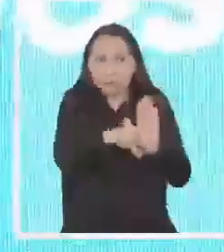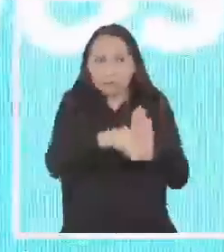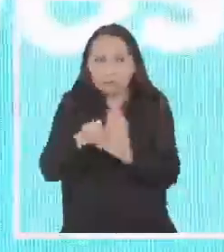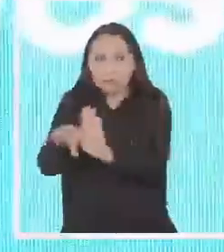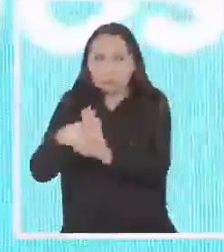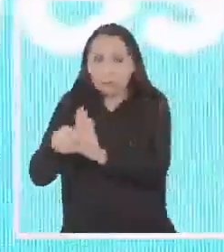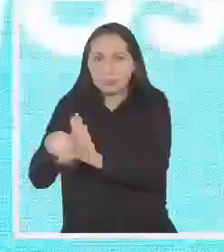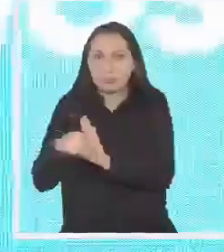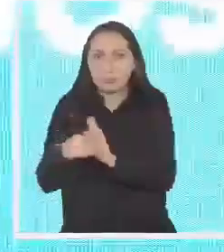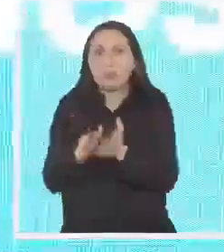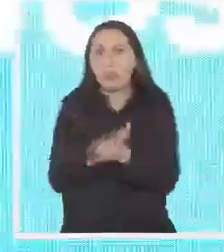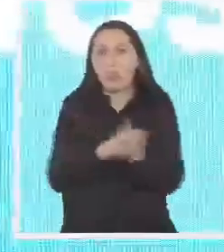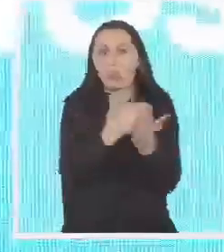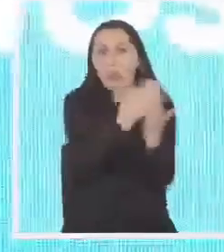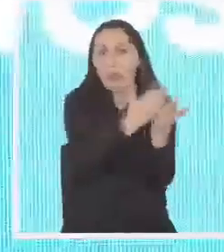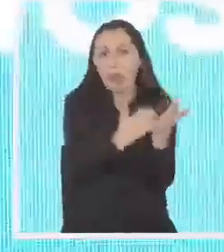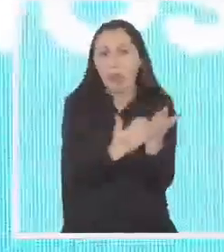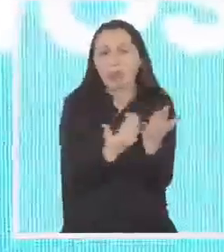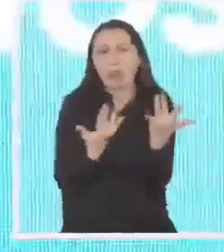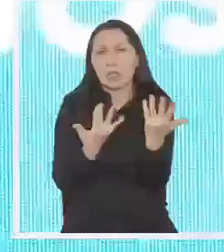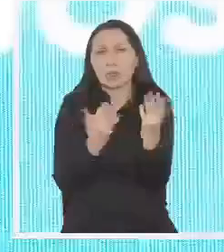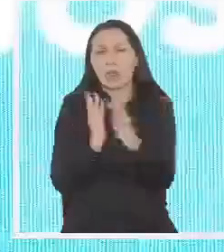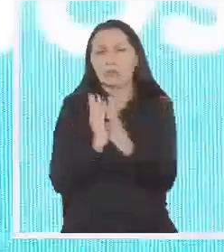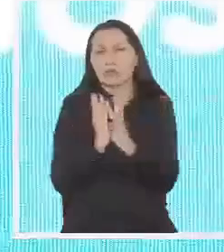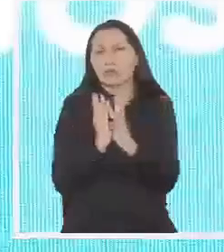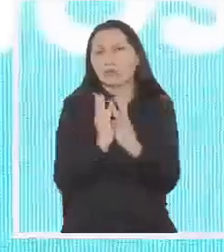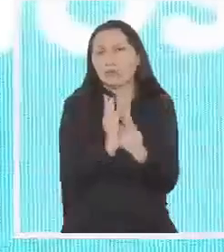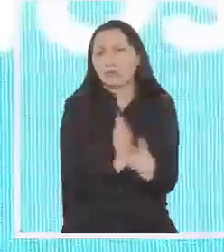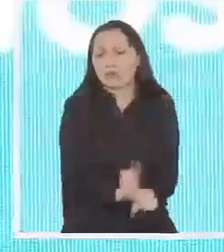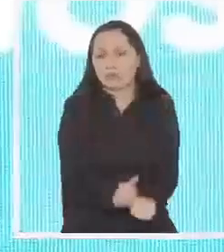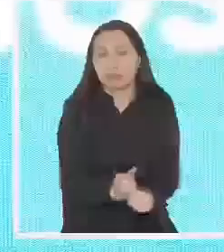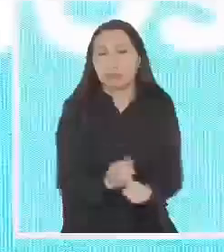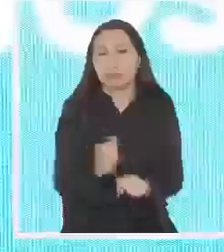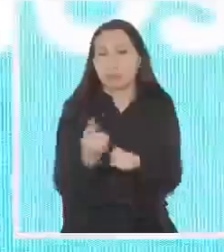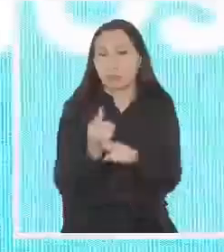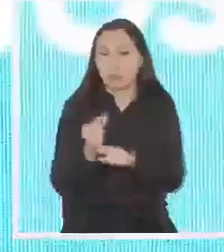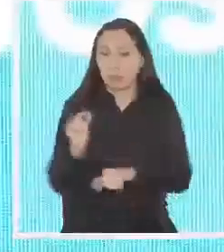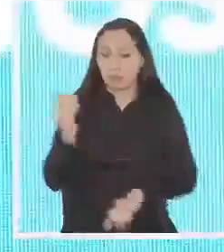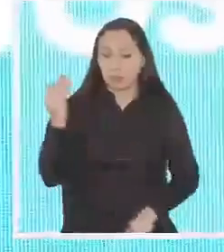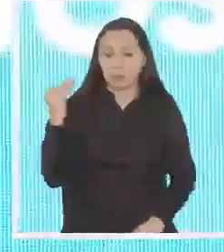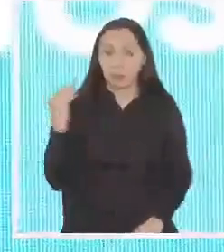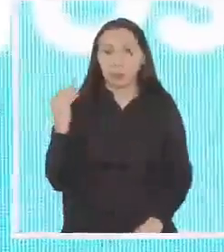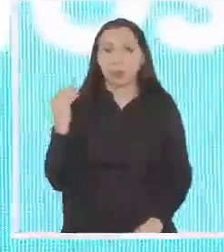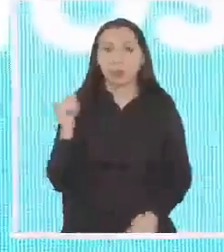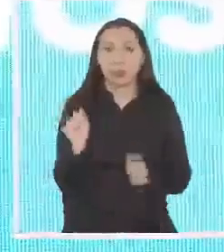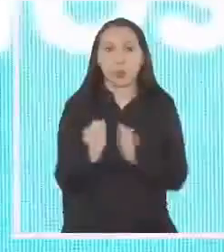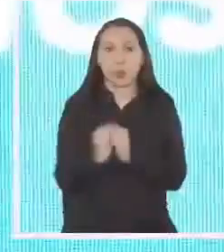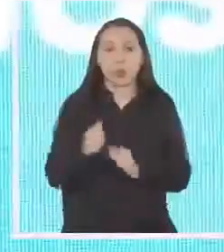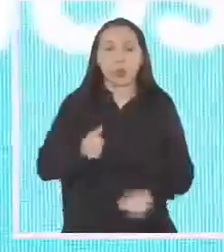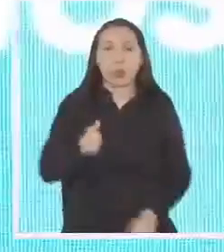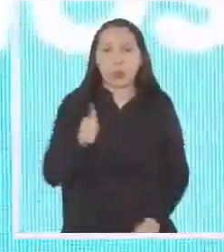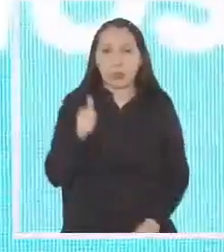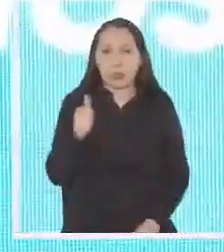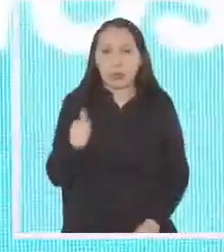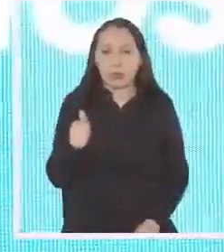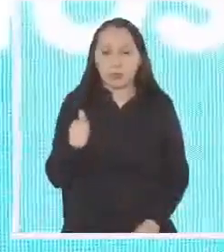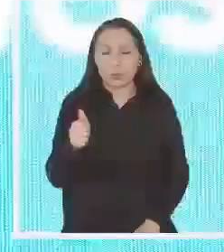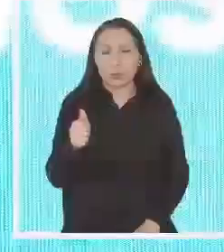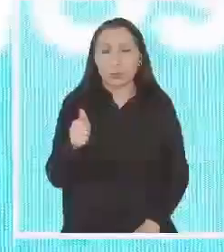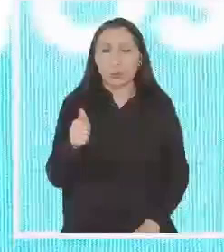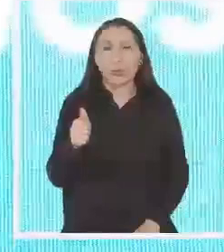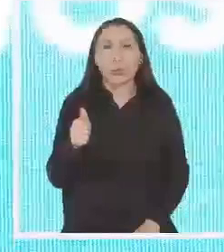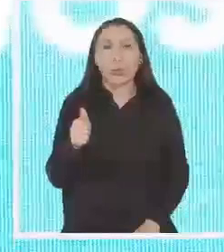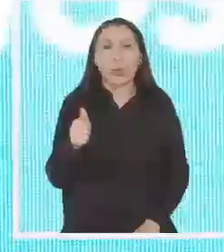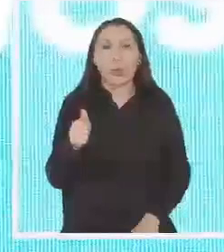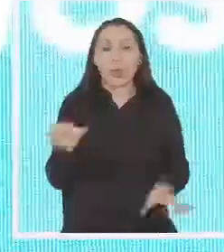ejemplo, lo de las listas de espera. Lo conversábamos hace poco con el director de